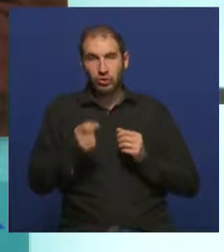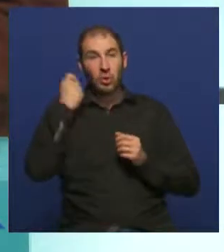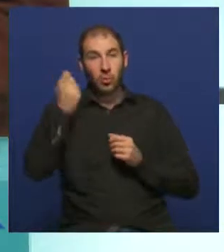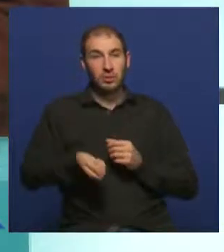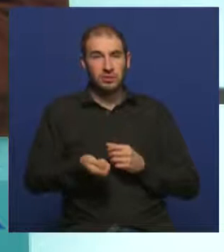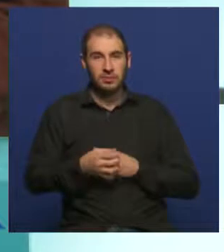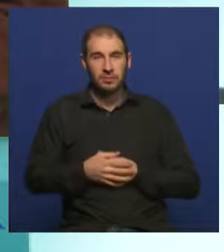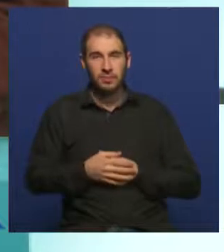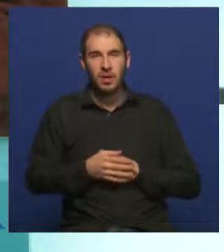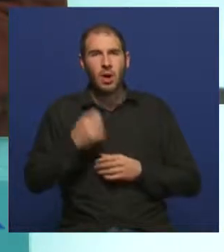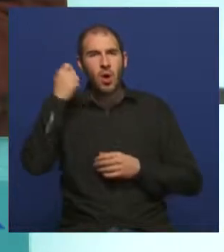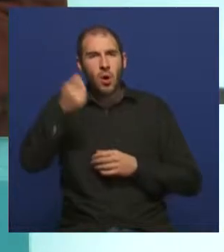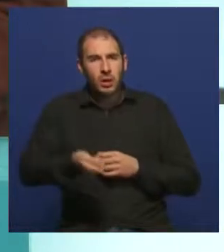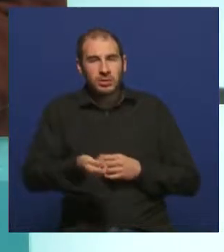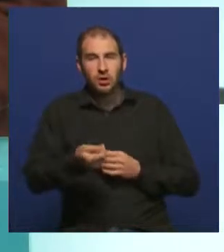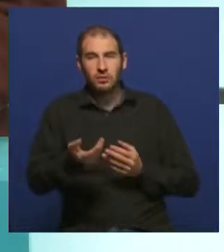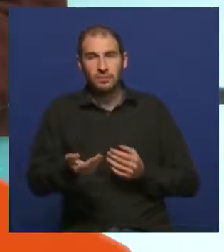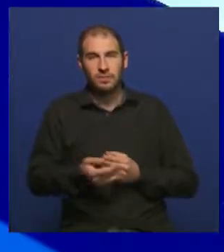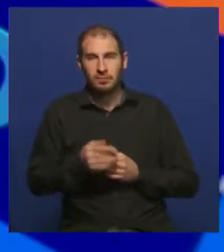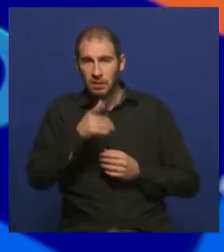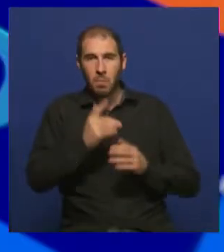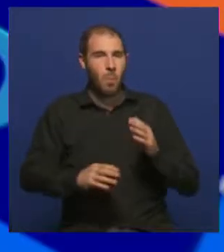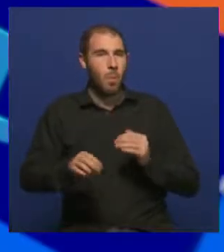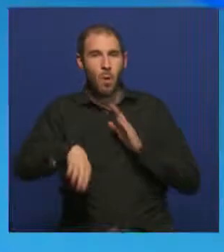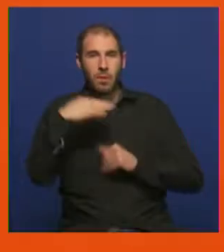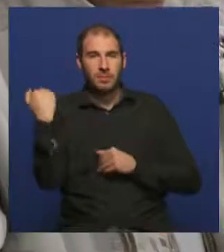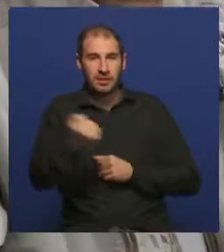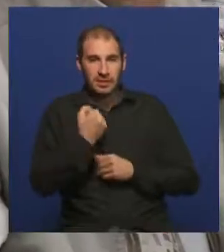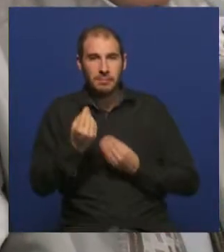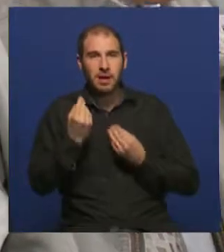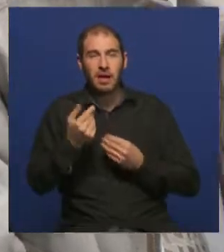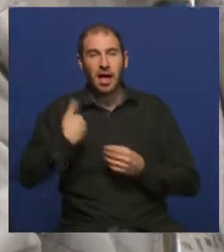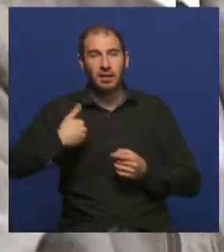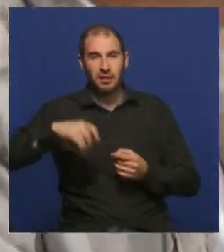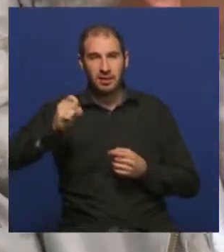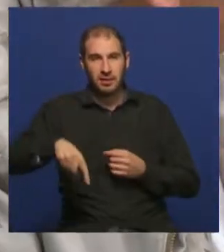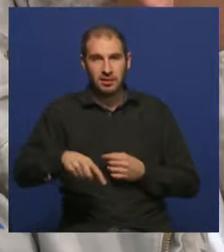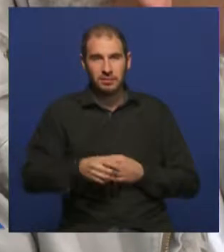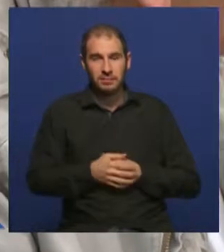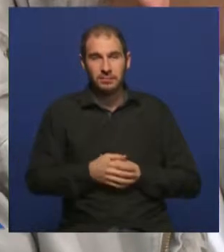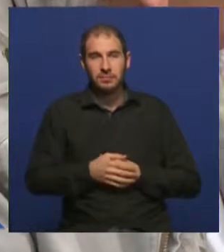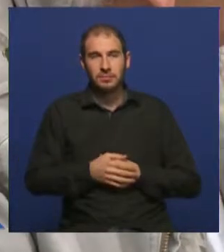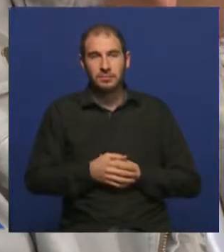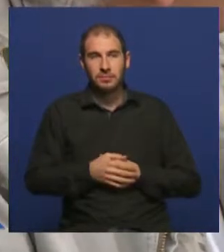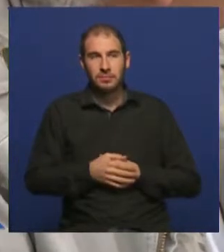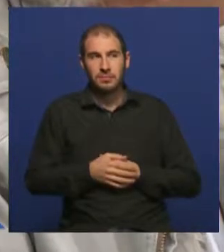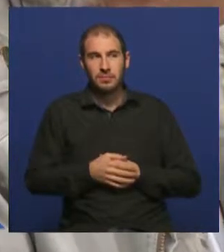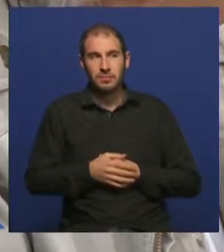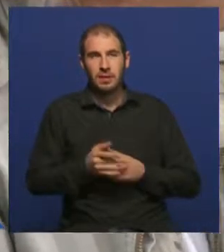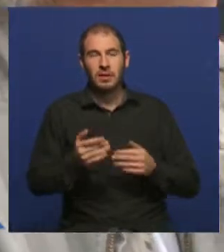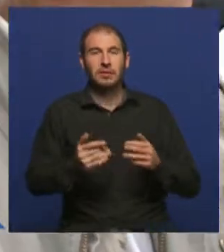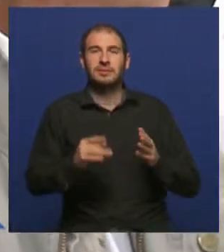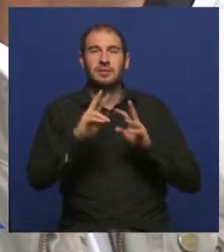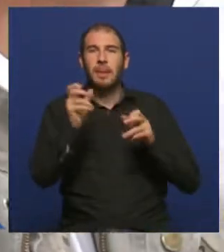juicio, en un juicio que consideramos histórico para la Argentina. Es decir, sale de los